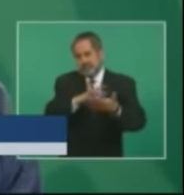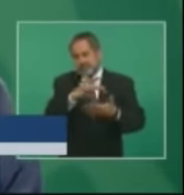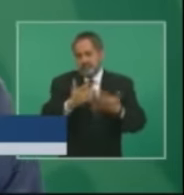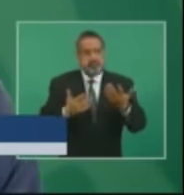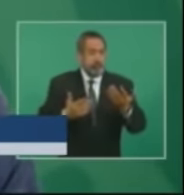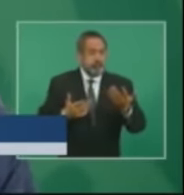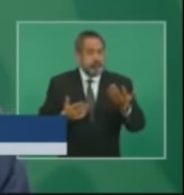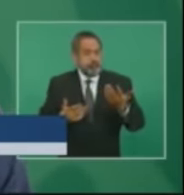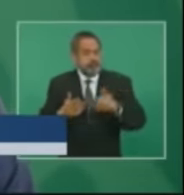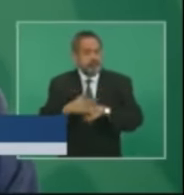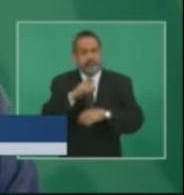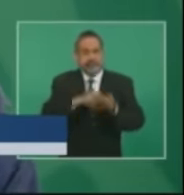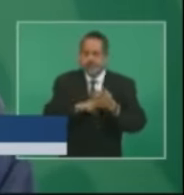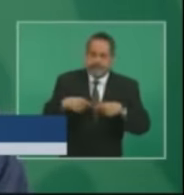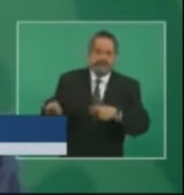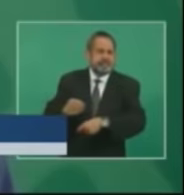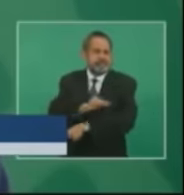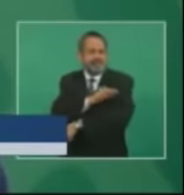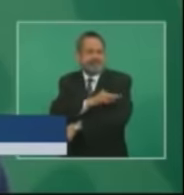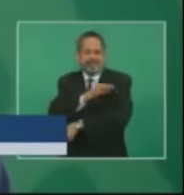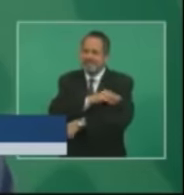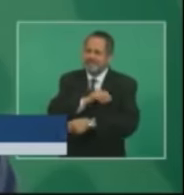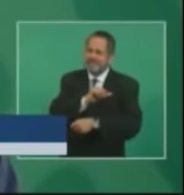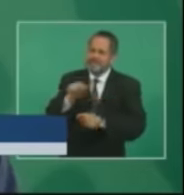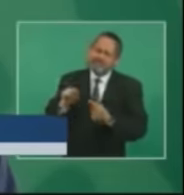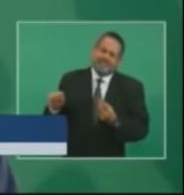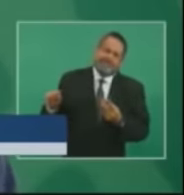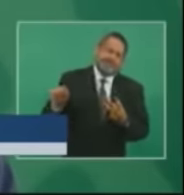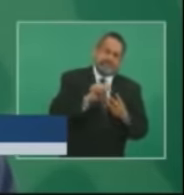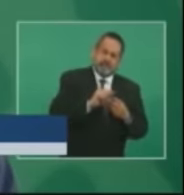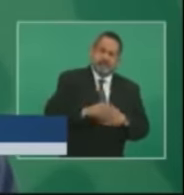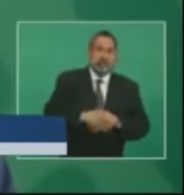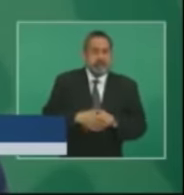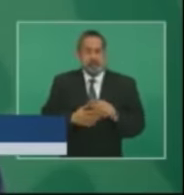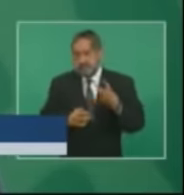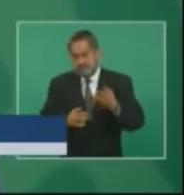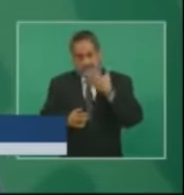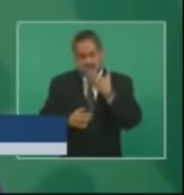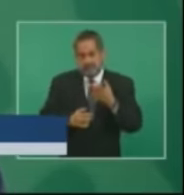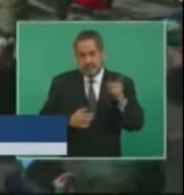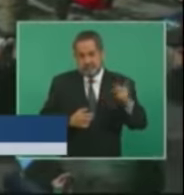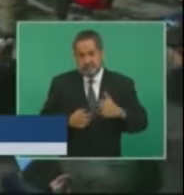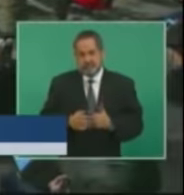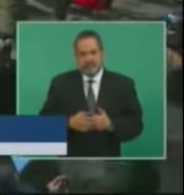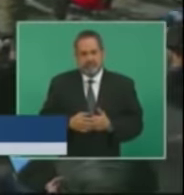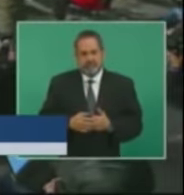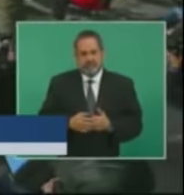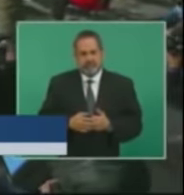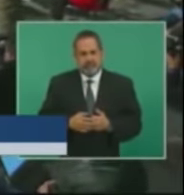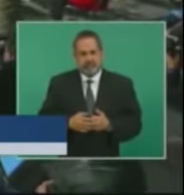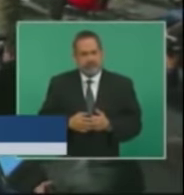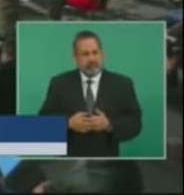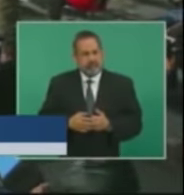todo lo que está planteado en el artículo 6 de la Constitución con relación al derecho a la información, que es un derecho humano que